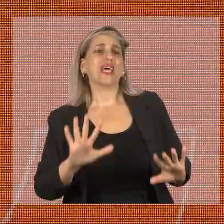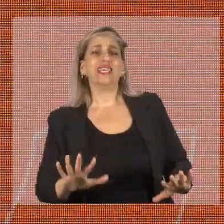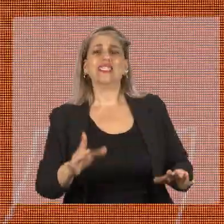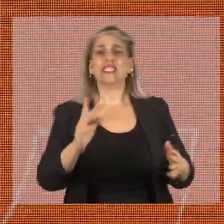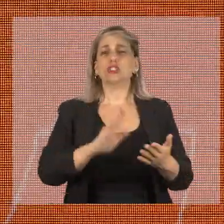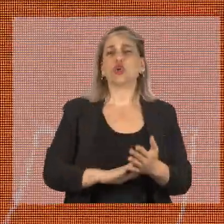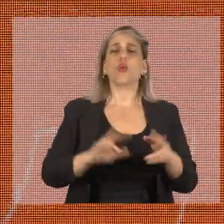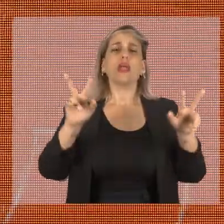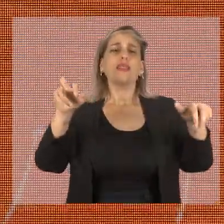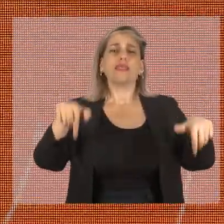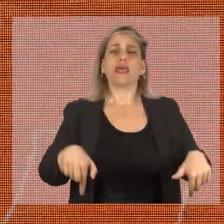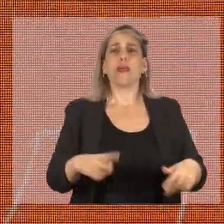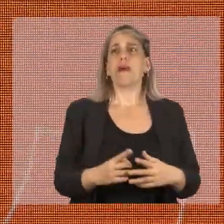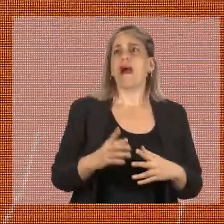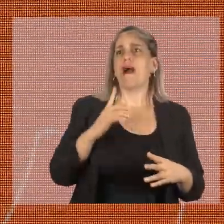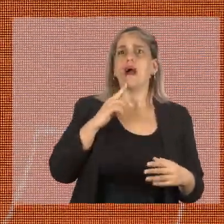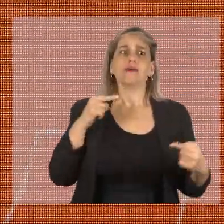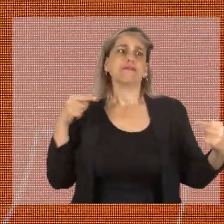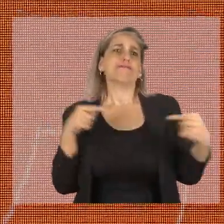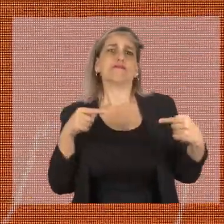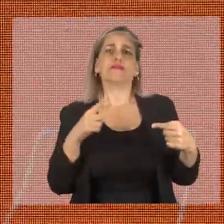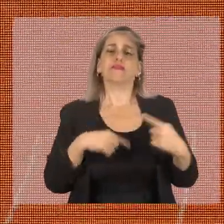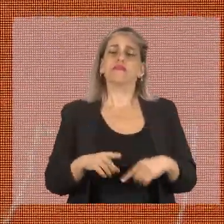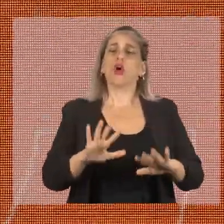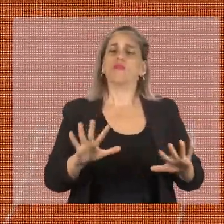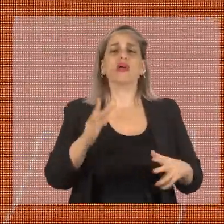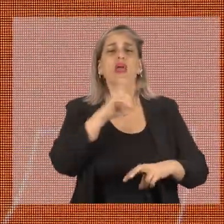tomarla necesariamente en negros o blancos, salvo